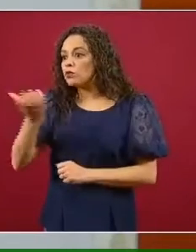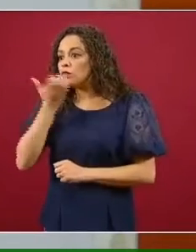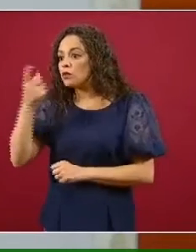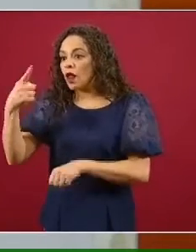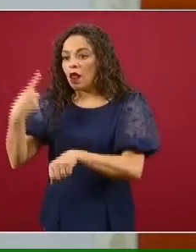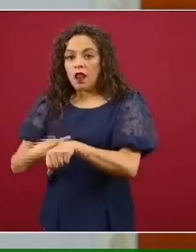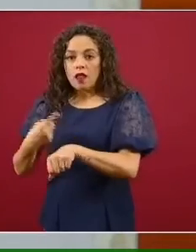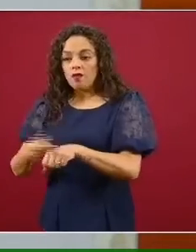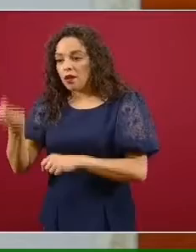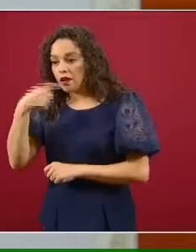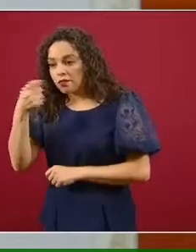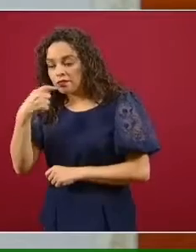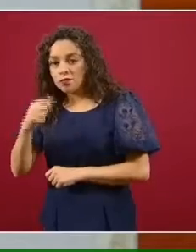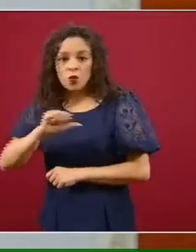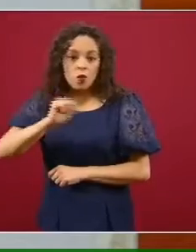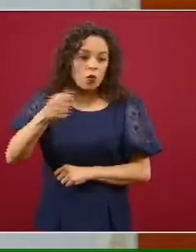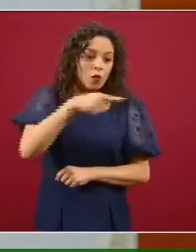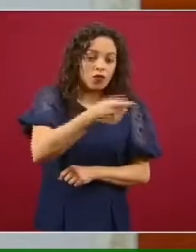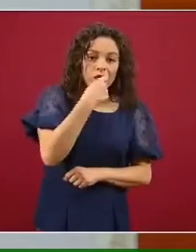habituales.